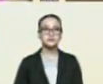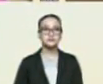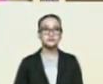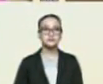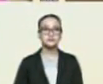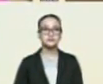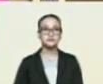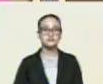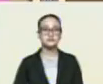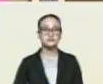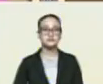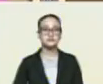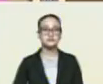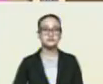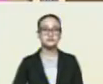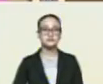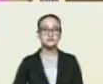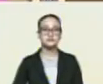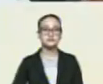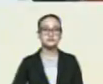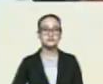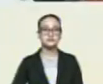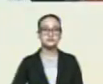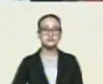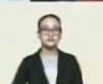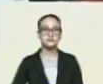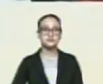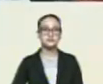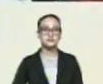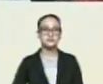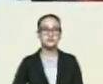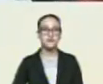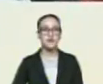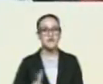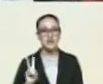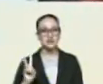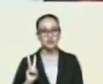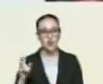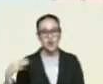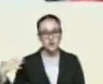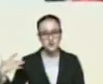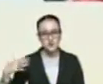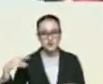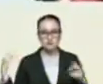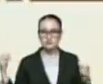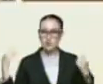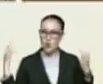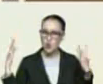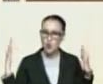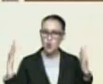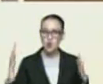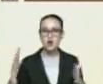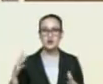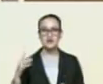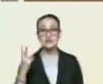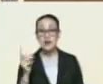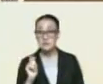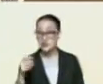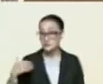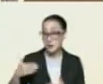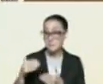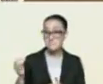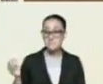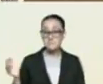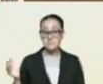Toda Venezuela celebra en menos de 3 meses 2 históricos hitos: la elección del 30 de